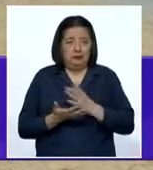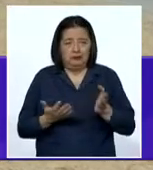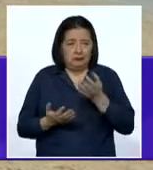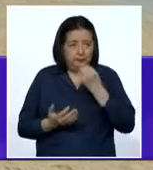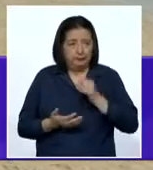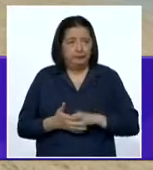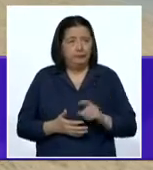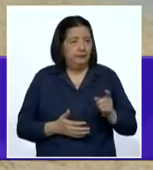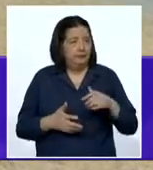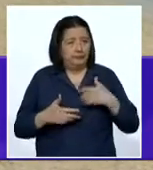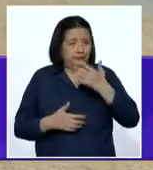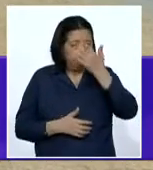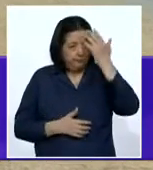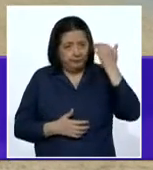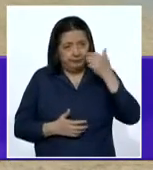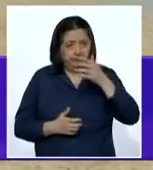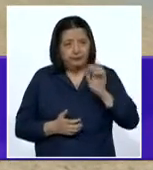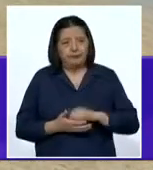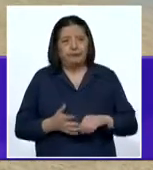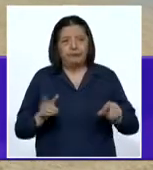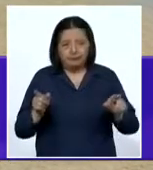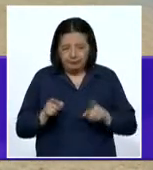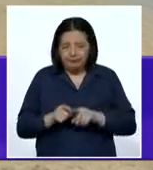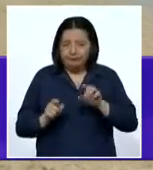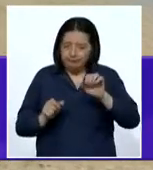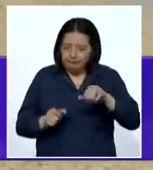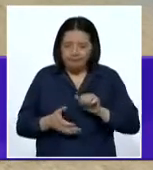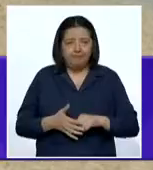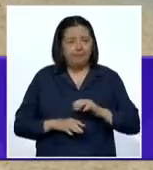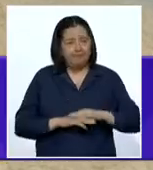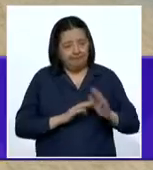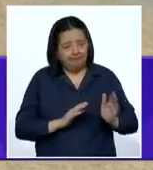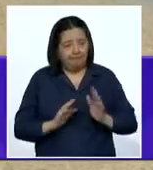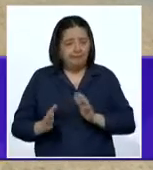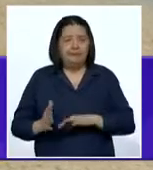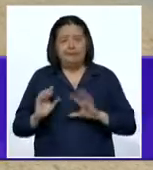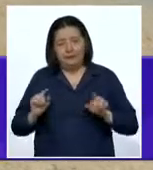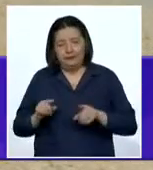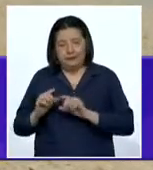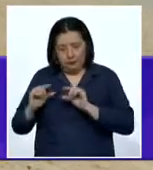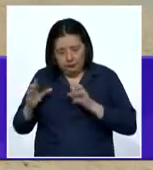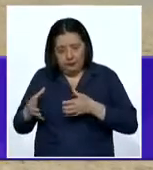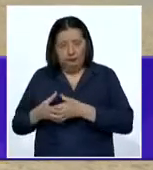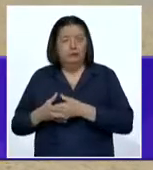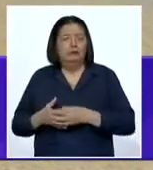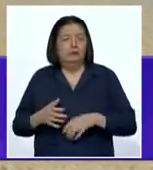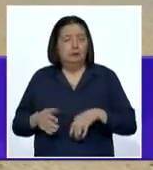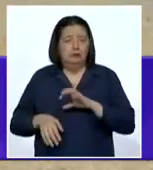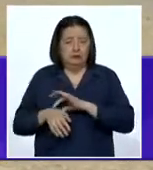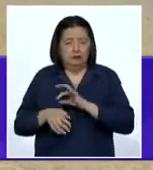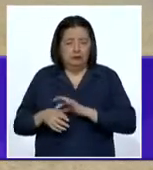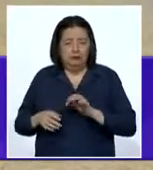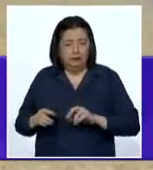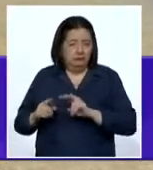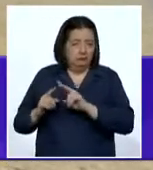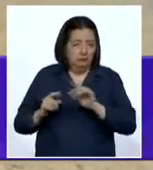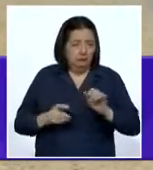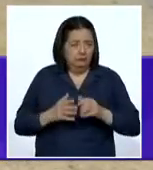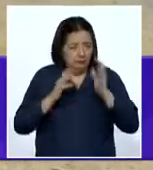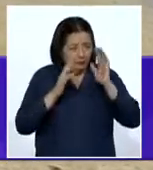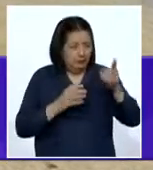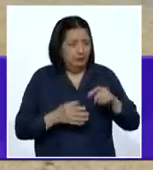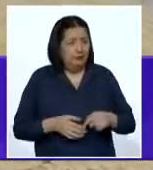yo creo que no podemos olvidarnos de ellos, que también se están organizando seguro brigadas de veterinarios para atender a esos